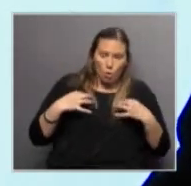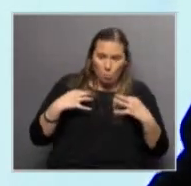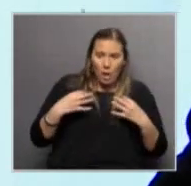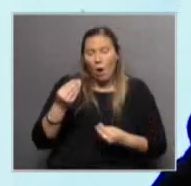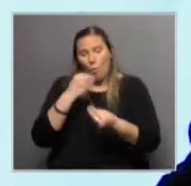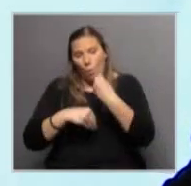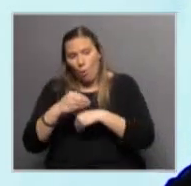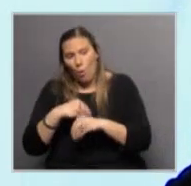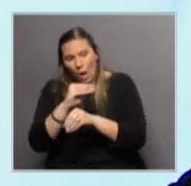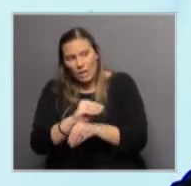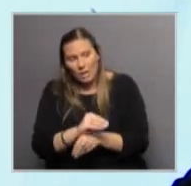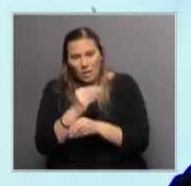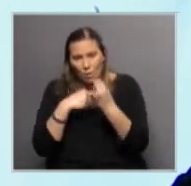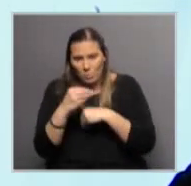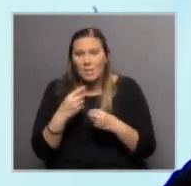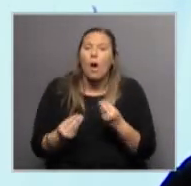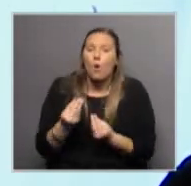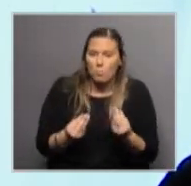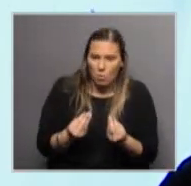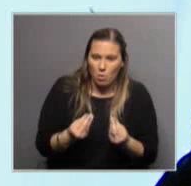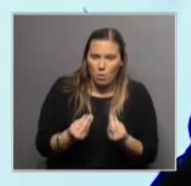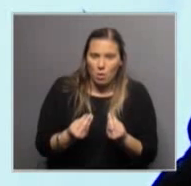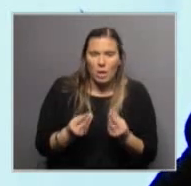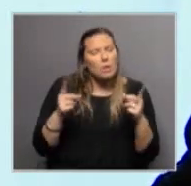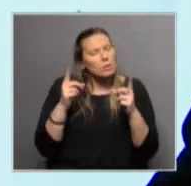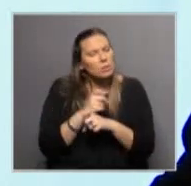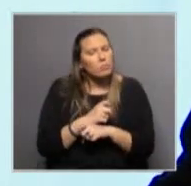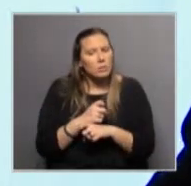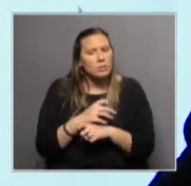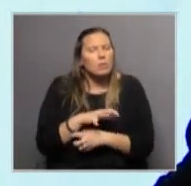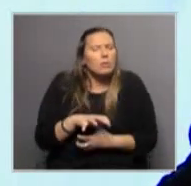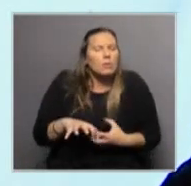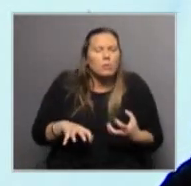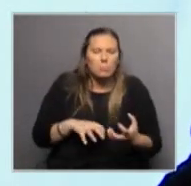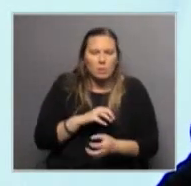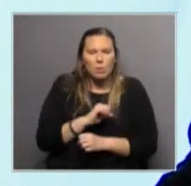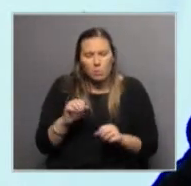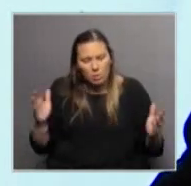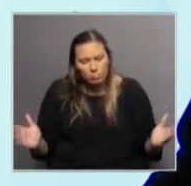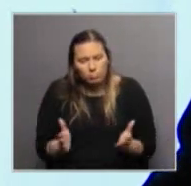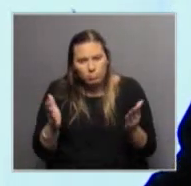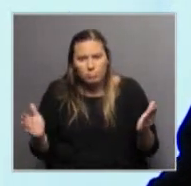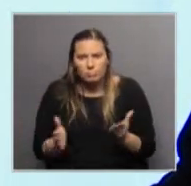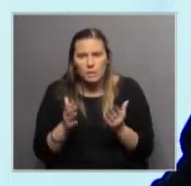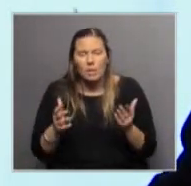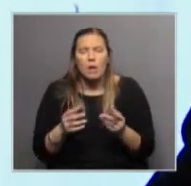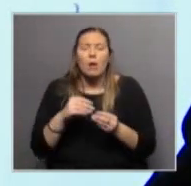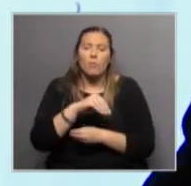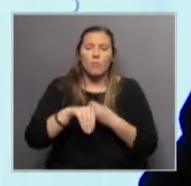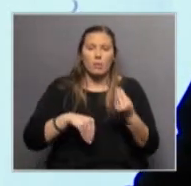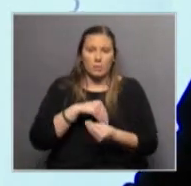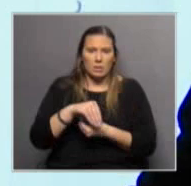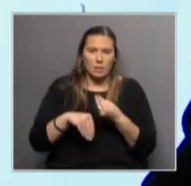doy de comer a los niños. Entonces, es medio difícil y complicado sacar adelante a tanta